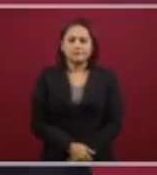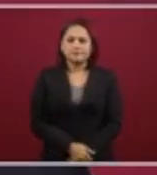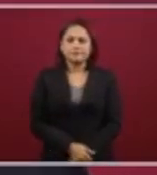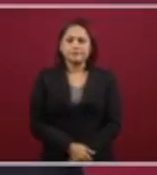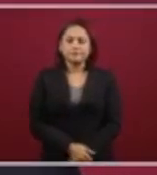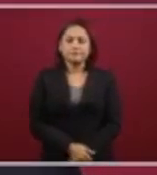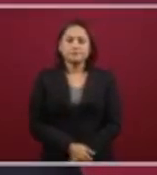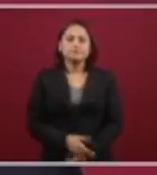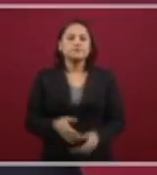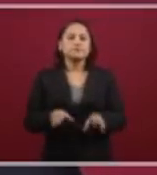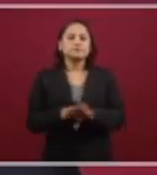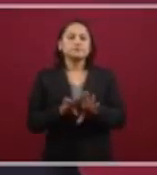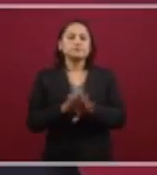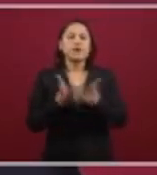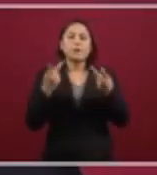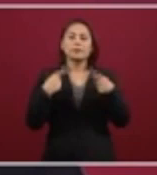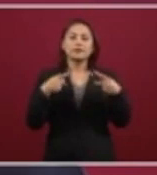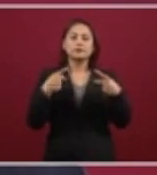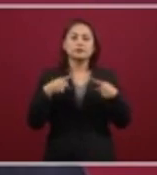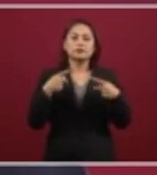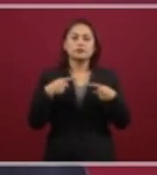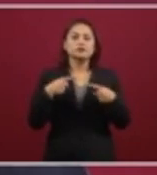sea cómplice de la corrupción.